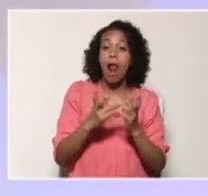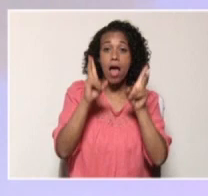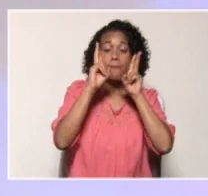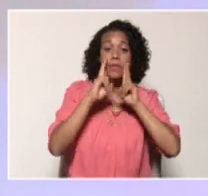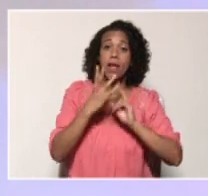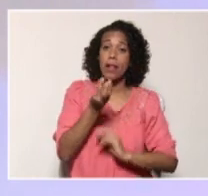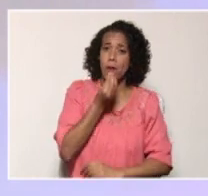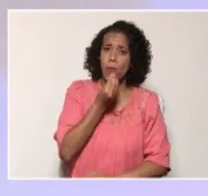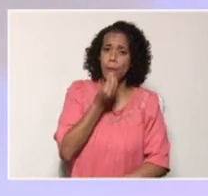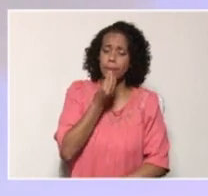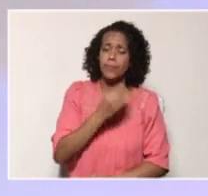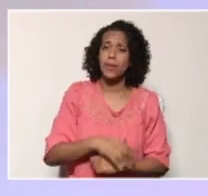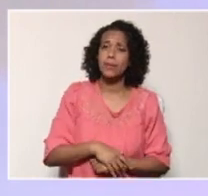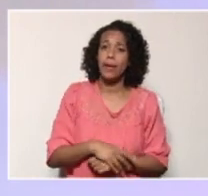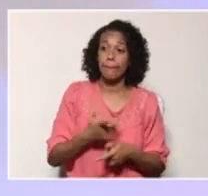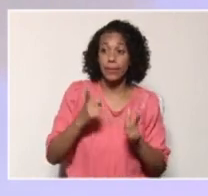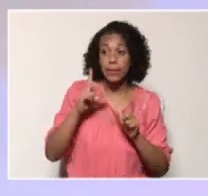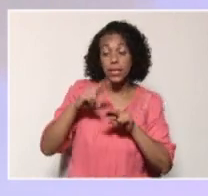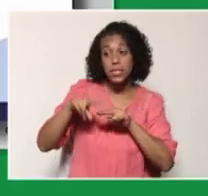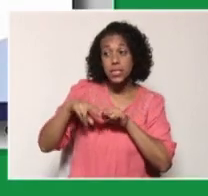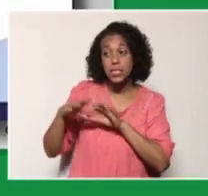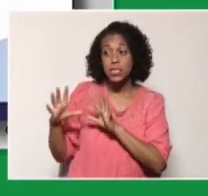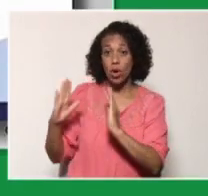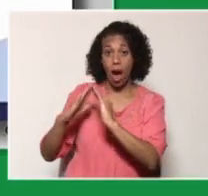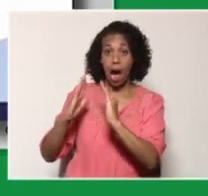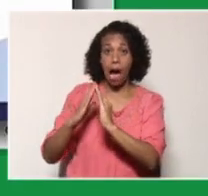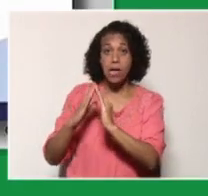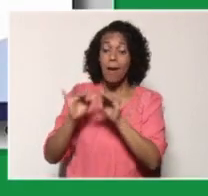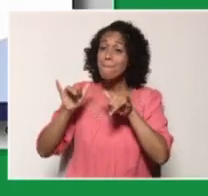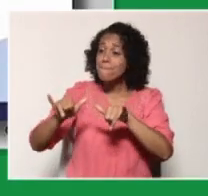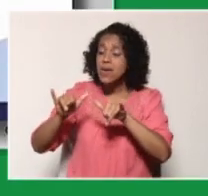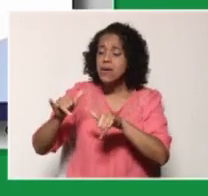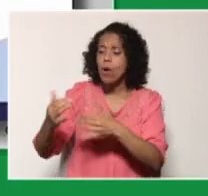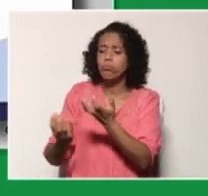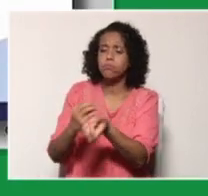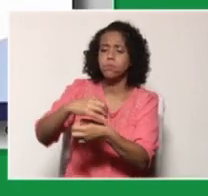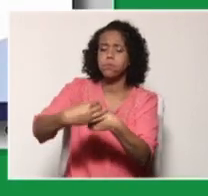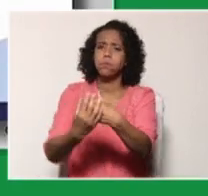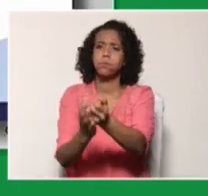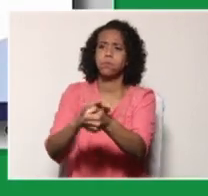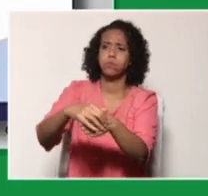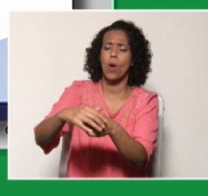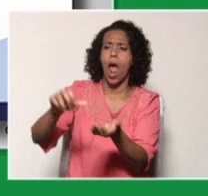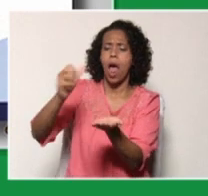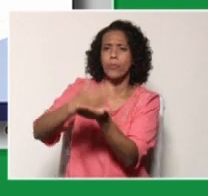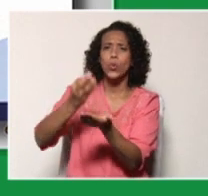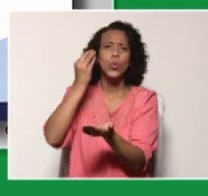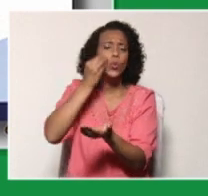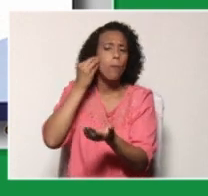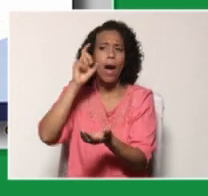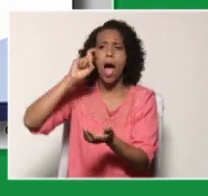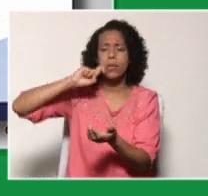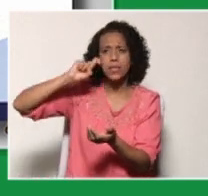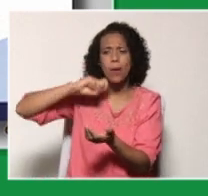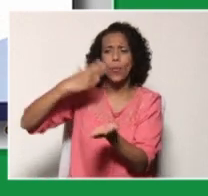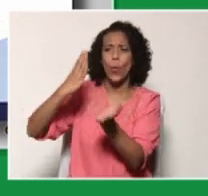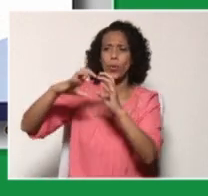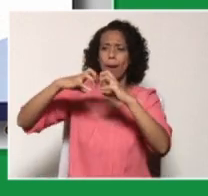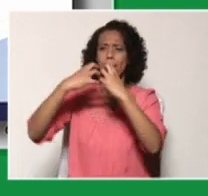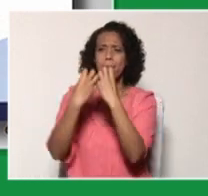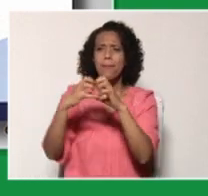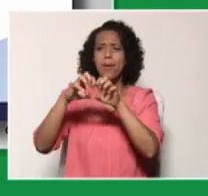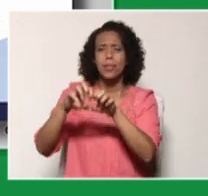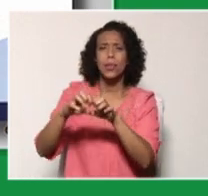higiene de los alimentos. Permítale al niño que en casa lave él mismo las frutas, las verduras, los vegetales que tenga en casa y que él